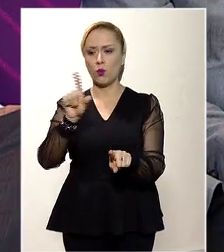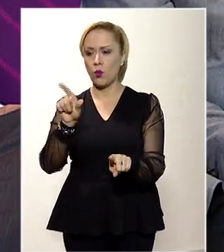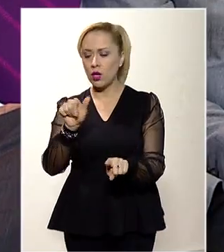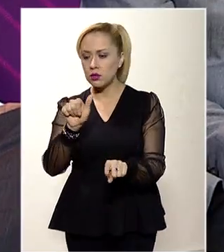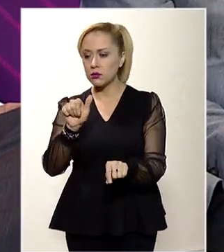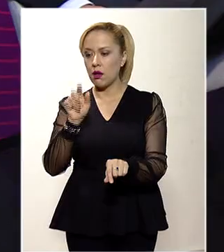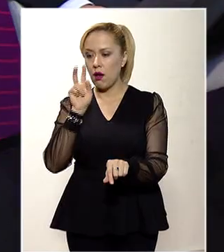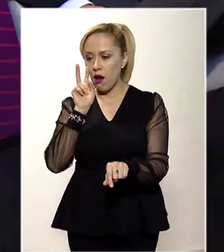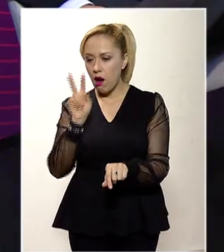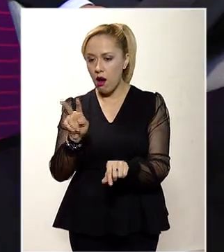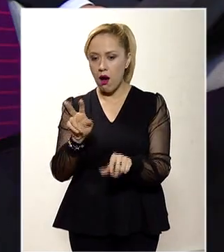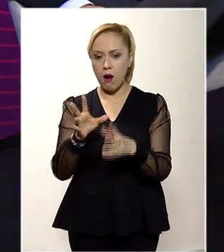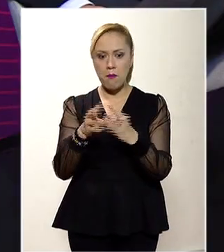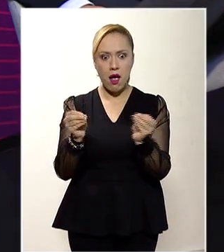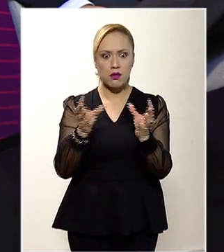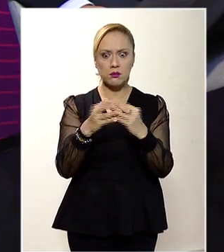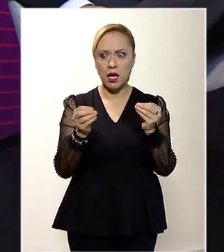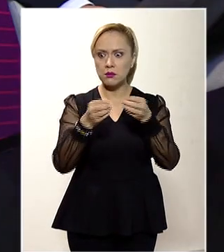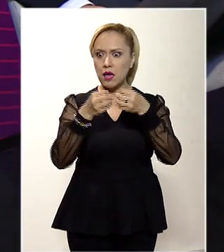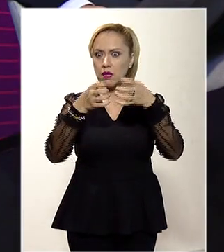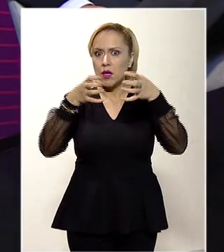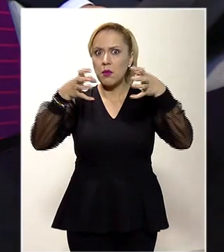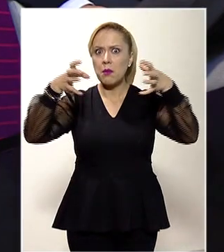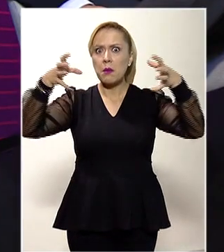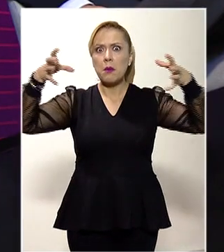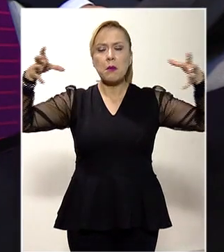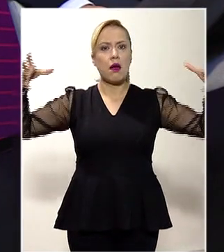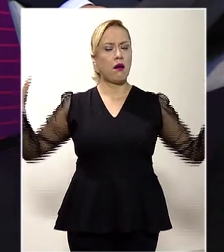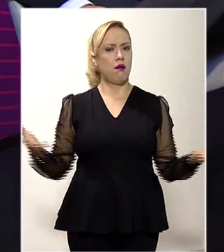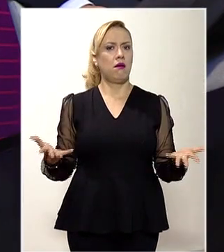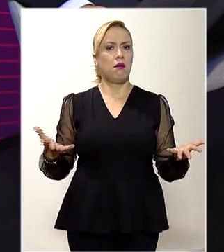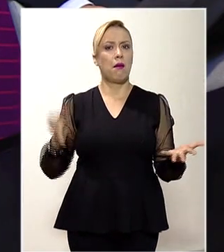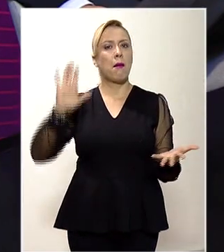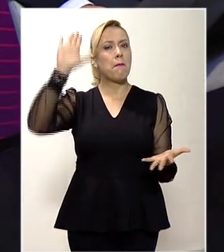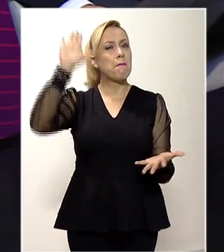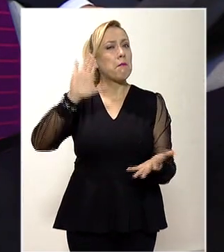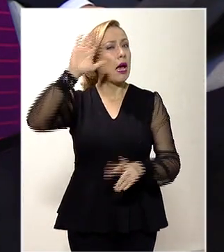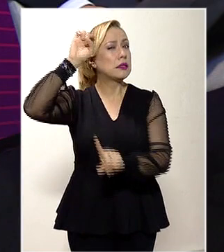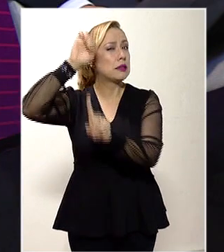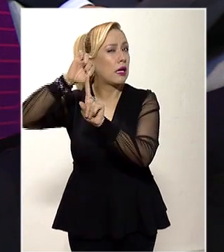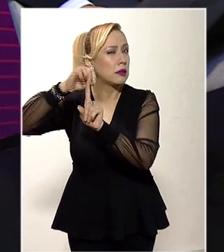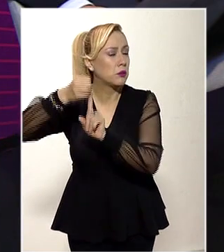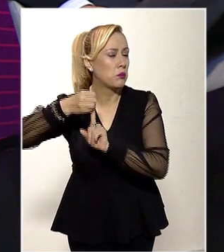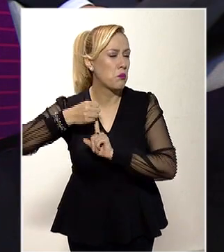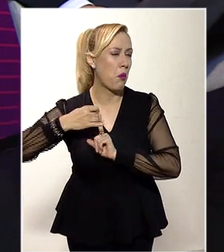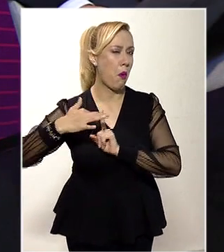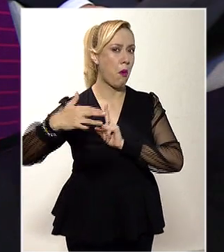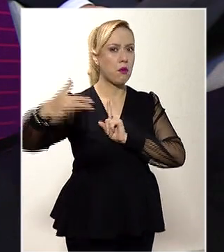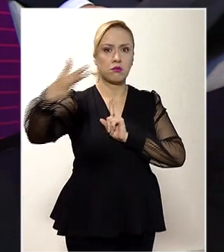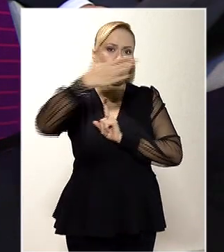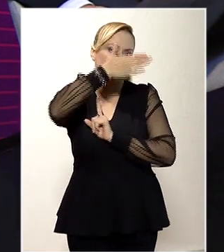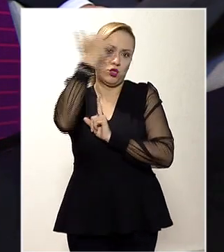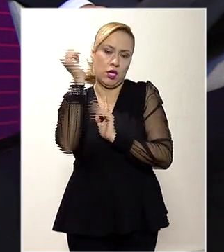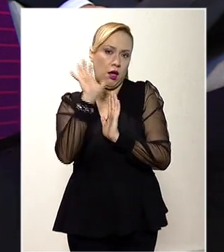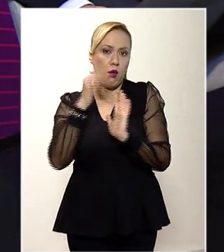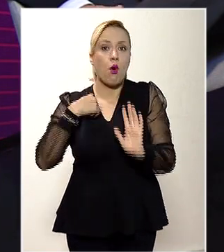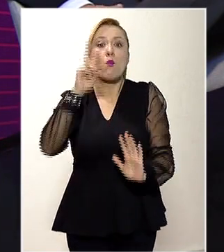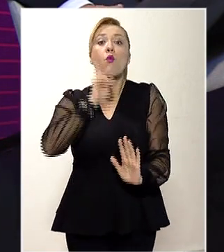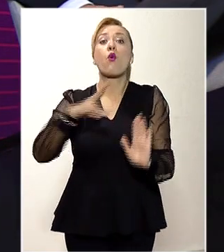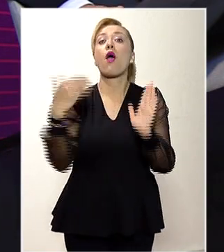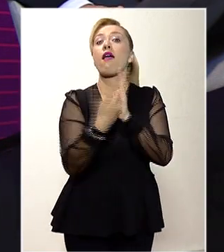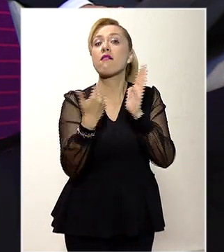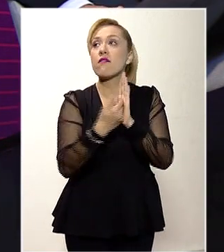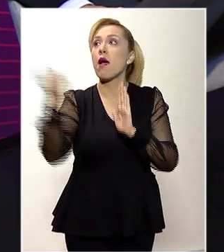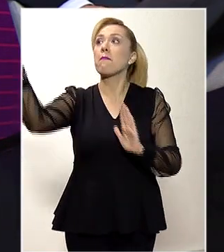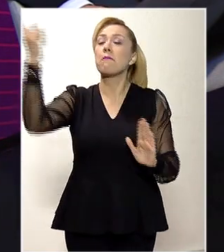y empiezan a aumentar las desapariciones, ¿no? O sea, pareciera que hubo ahí, no sabemos todavía porque no lo podemos probar, ¿no? Si fue una orden,